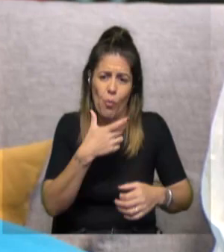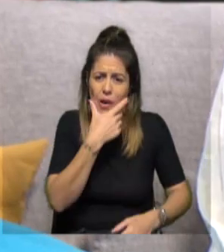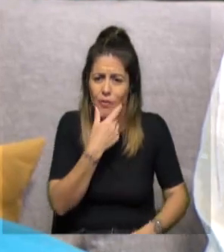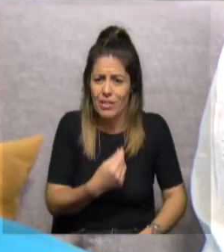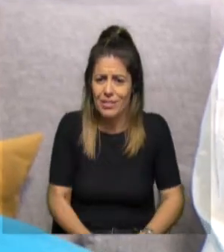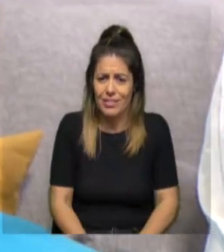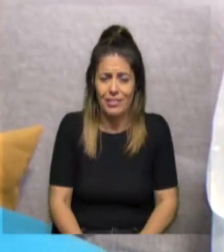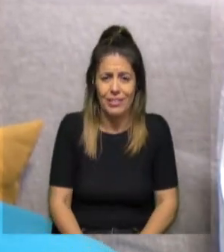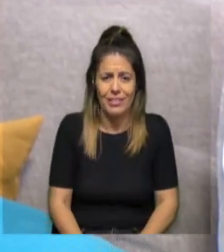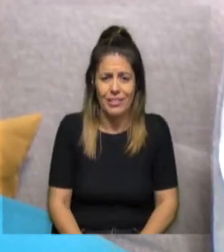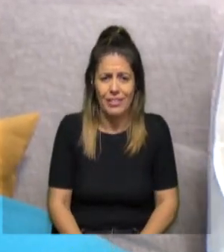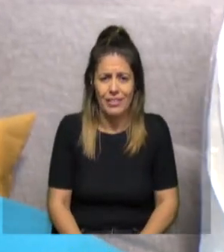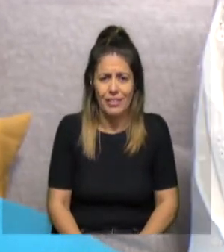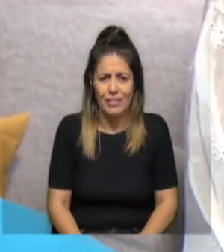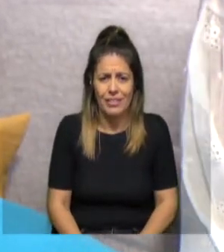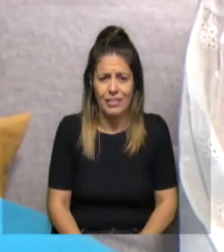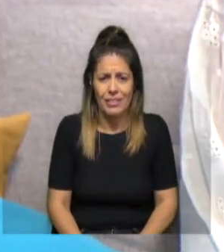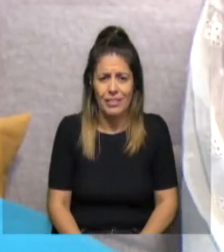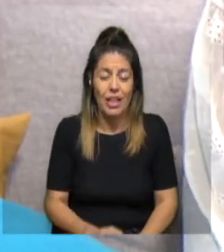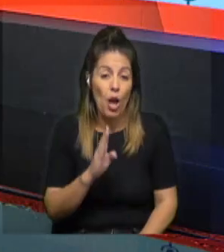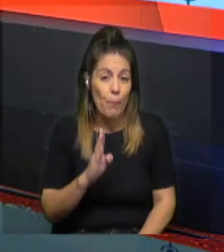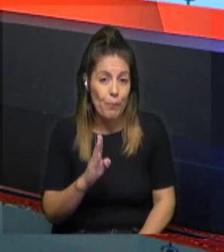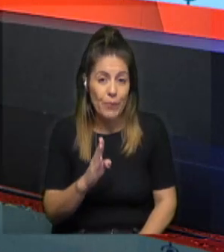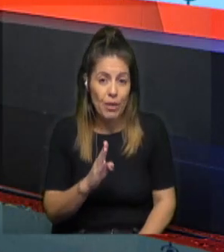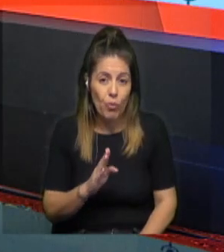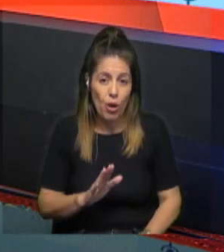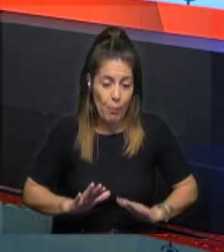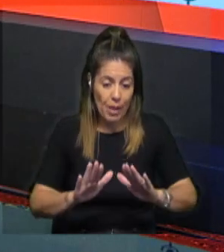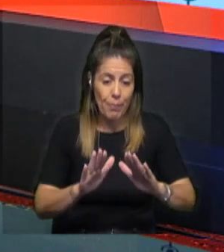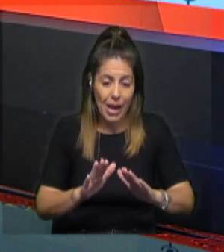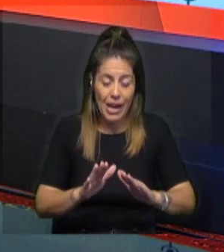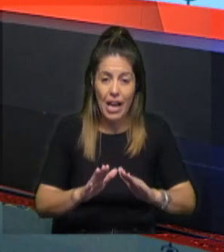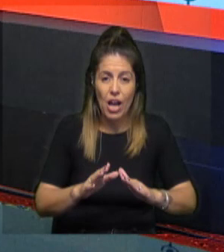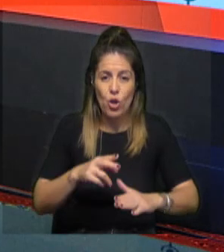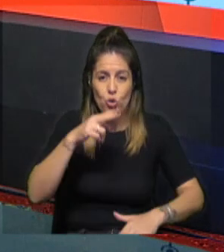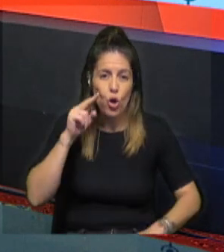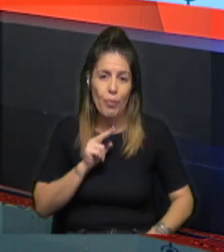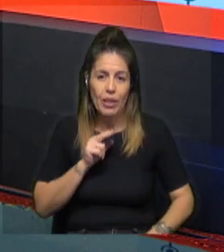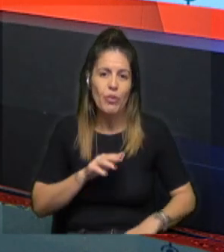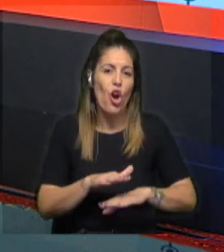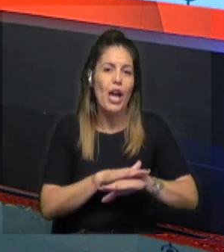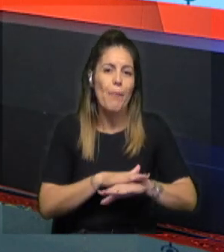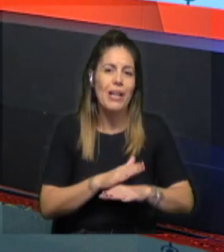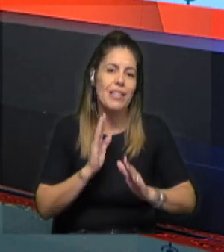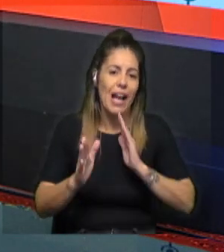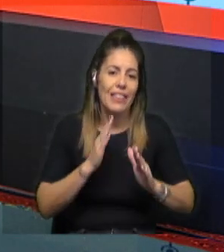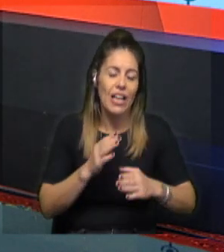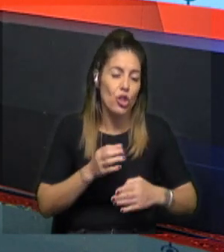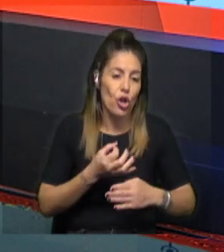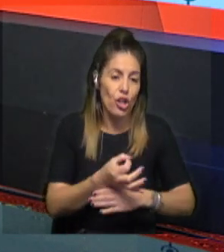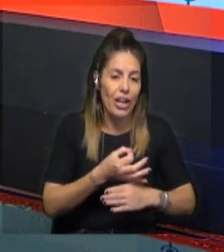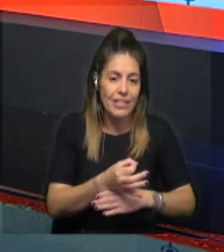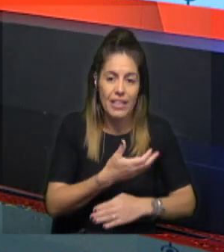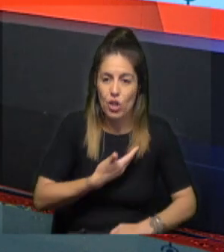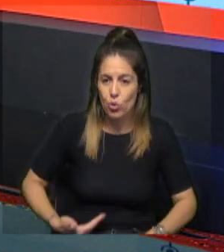gustó. Pero además, mirá ahora. El pitbull forma su carácter en base al trato o a la educación que le da su dueño. ¿O no? Es eso que